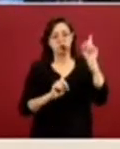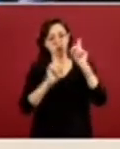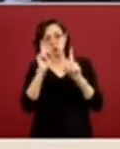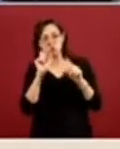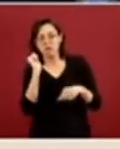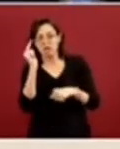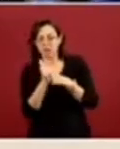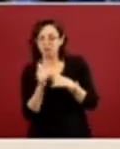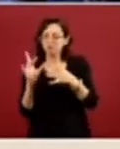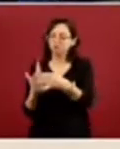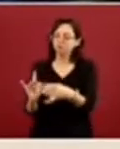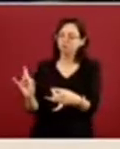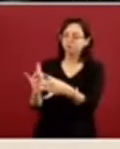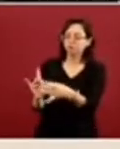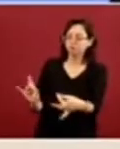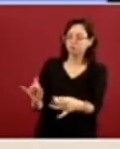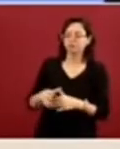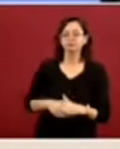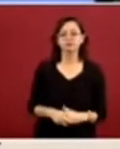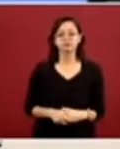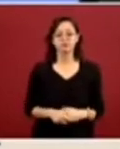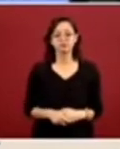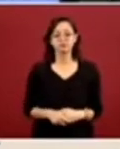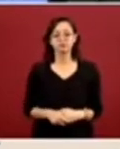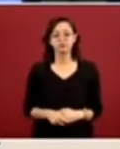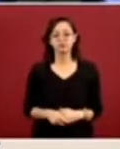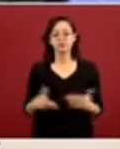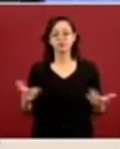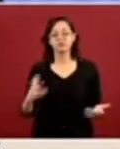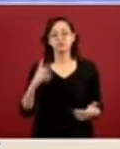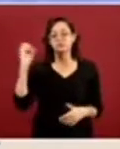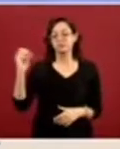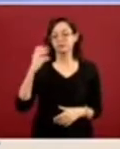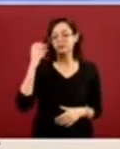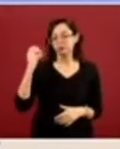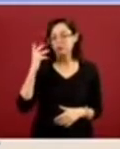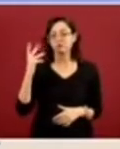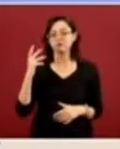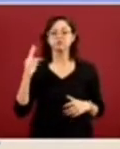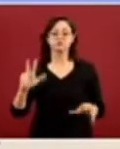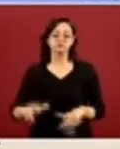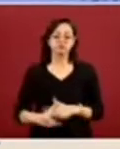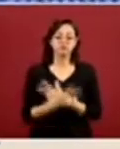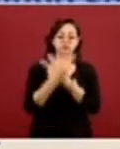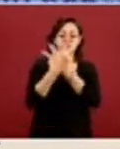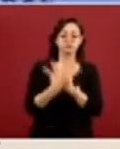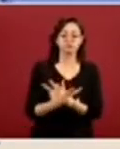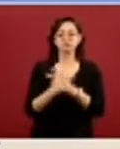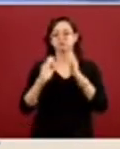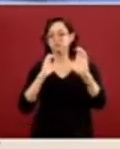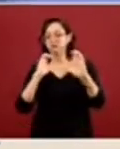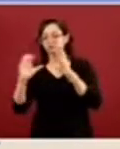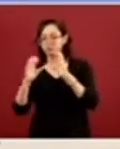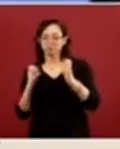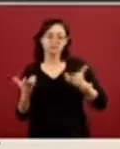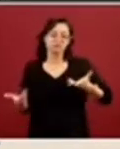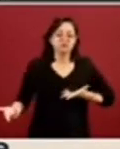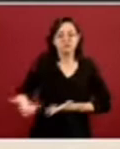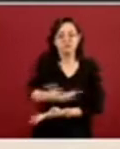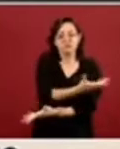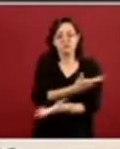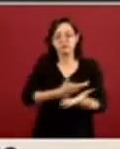y fortalecer conocimientos. El foro virtual con micrófonos abiertos permite el intercambio de los expertos de